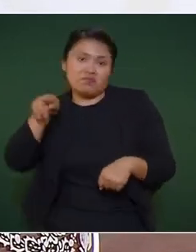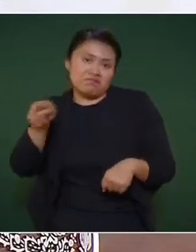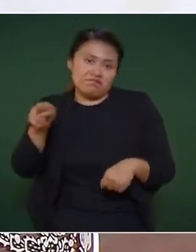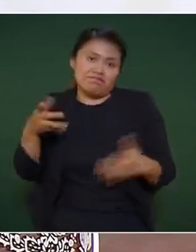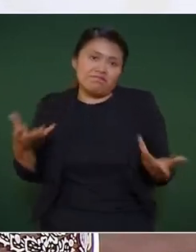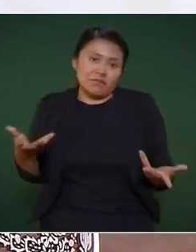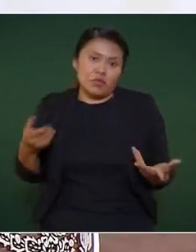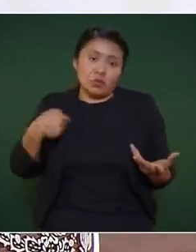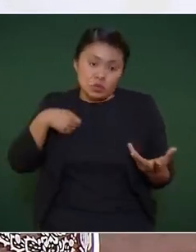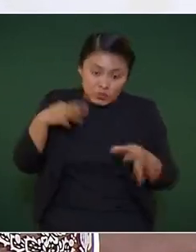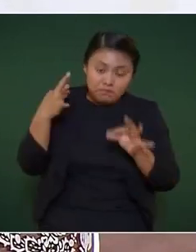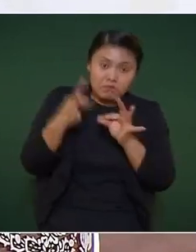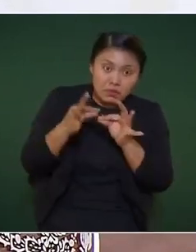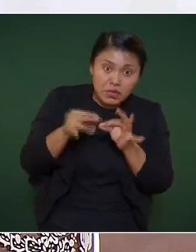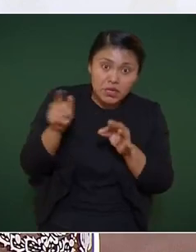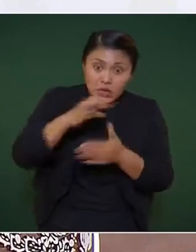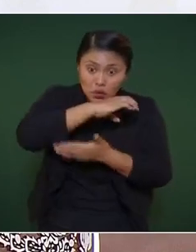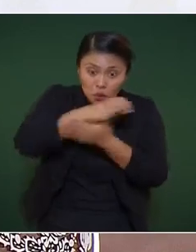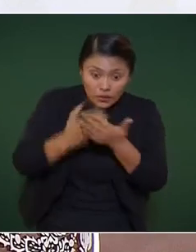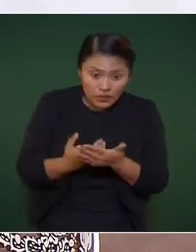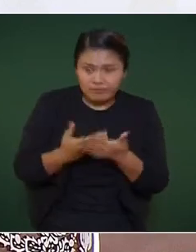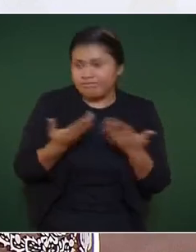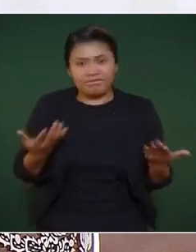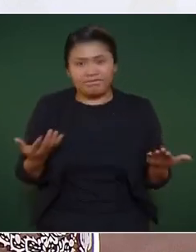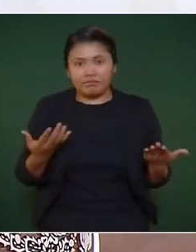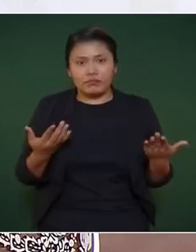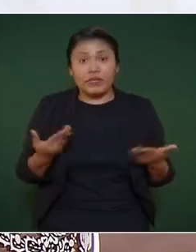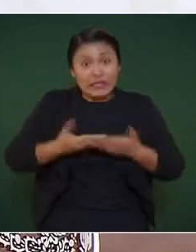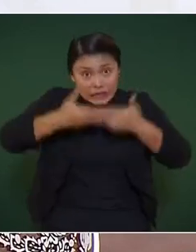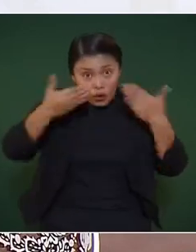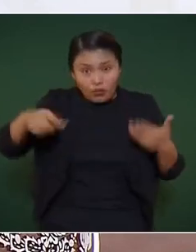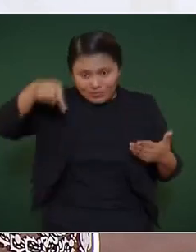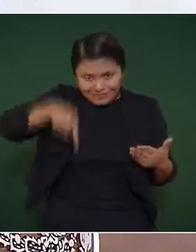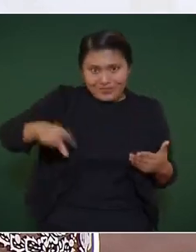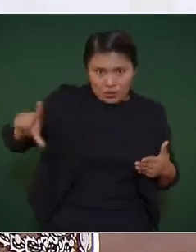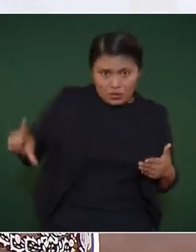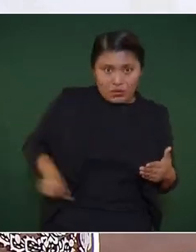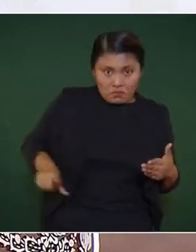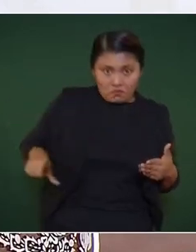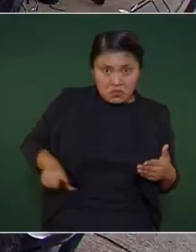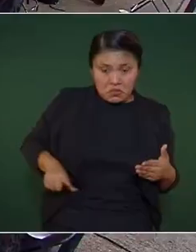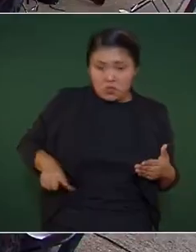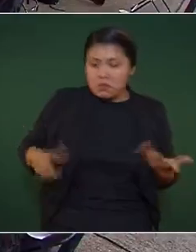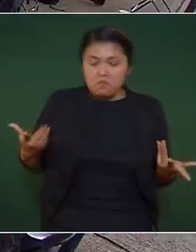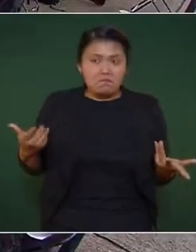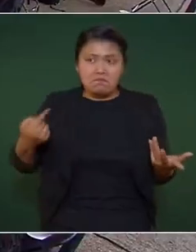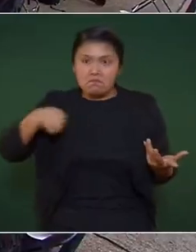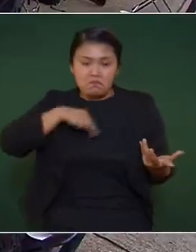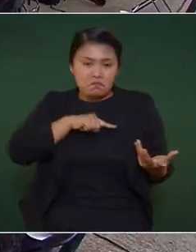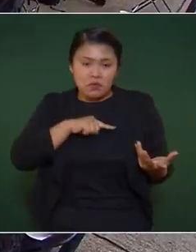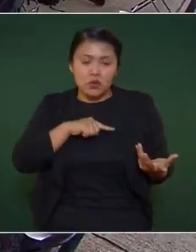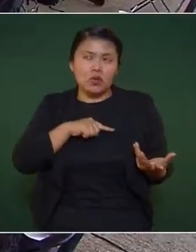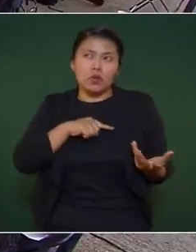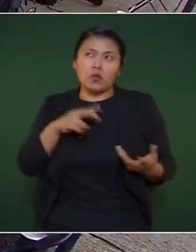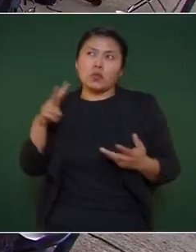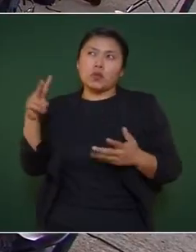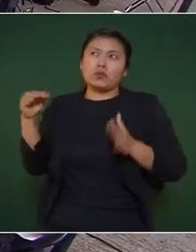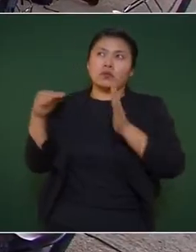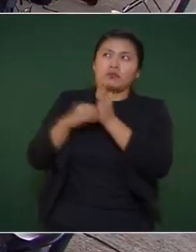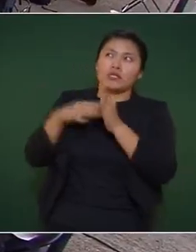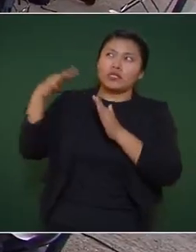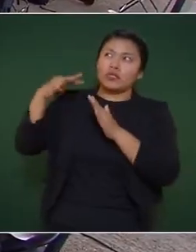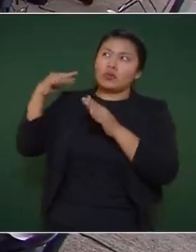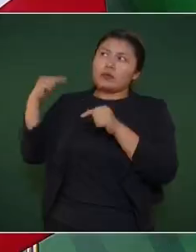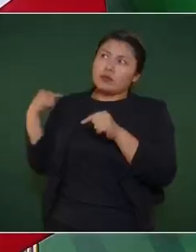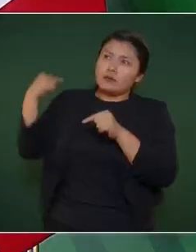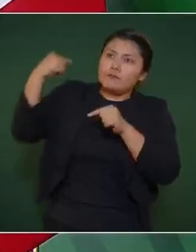no han cumplido con este contrato y en la presente administración no se ha pagado desde el 2019 hasta el